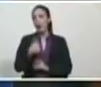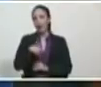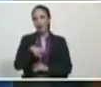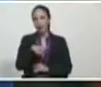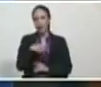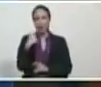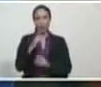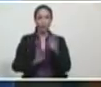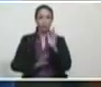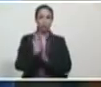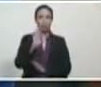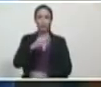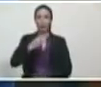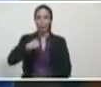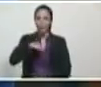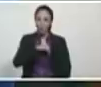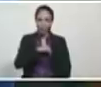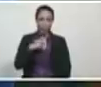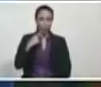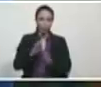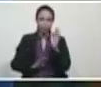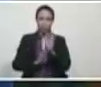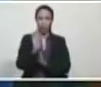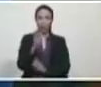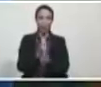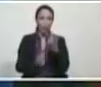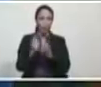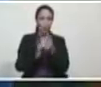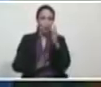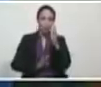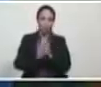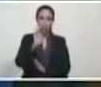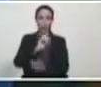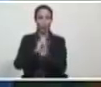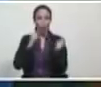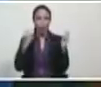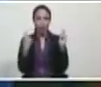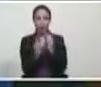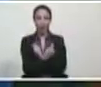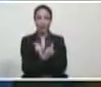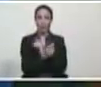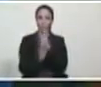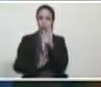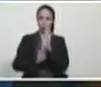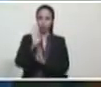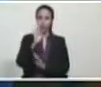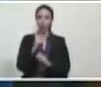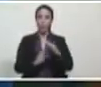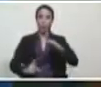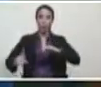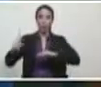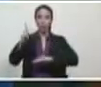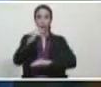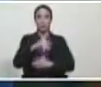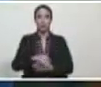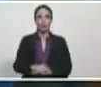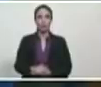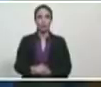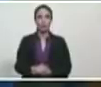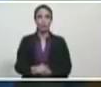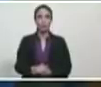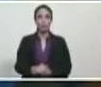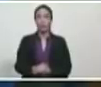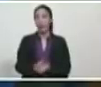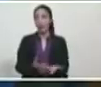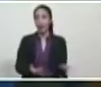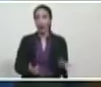automotriz como parte de lo que usted ha llamado el nuevo comienzo económico de la era postrentista. Este motor, sin lugar a duda, constituye uno de los